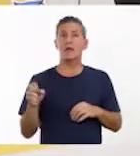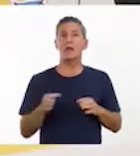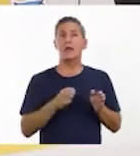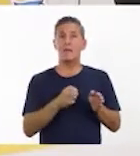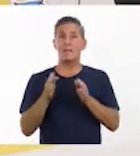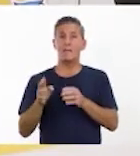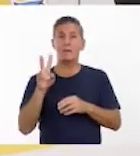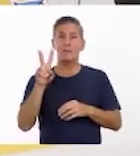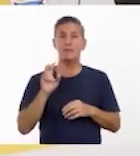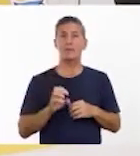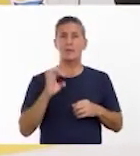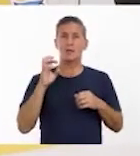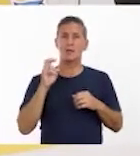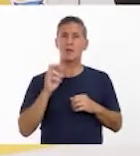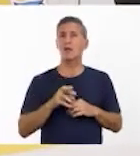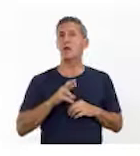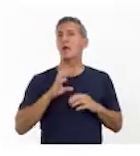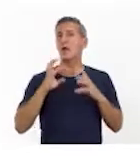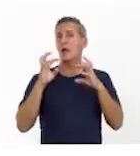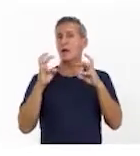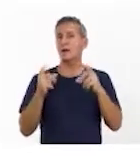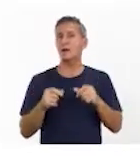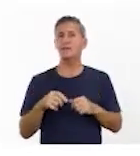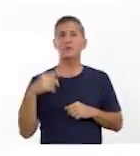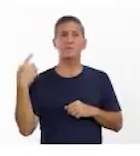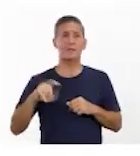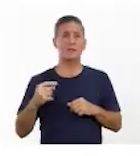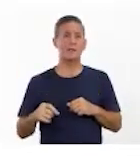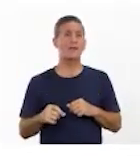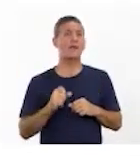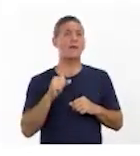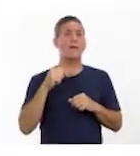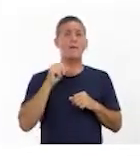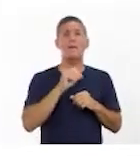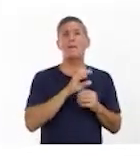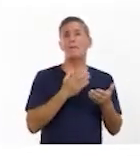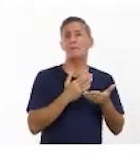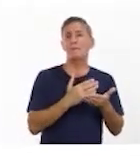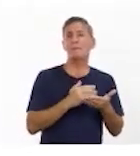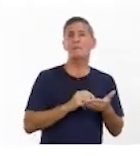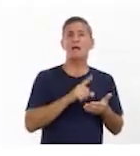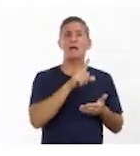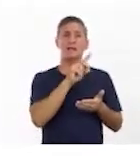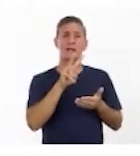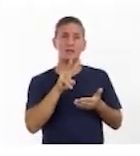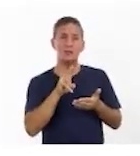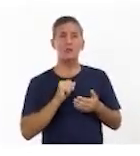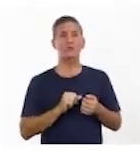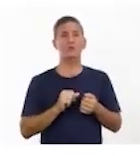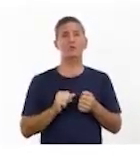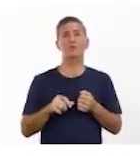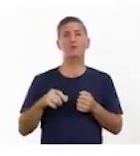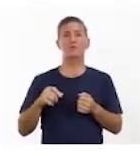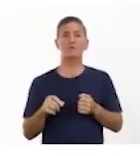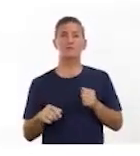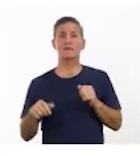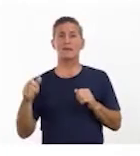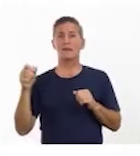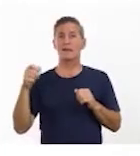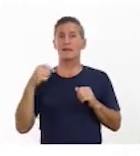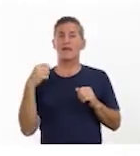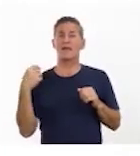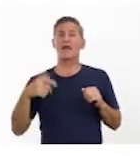Pueden resolver el ejercicio 1.24, página 12, inciso A.